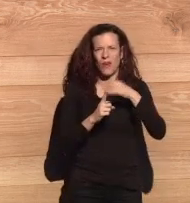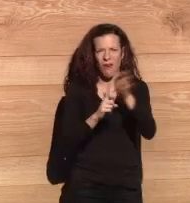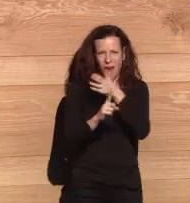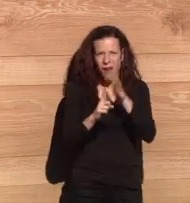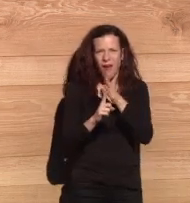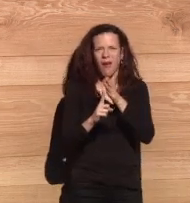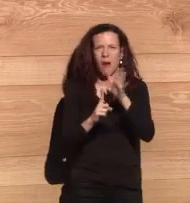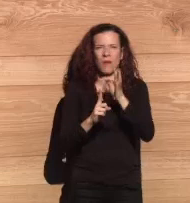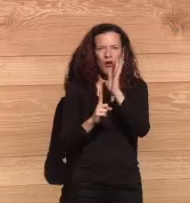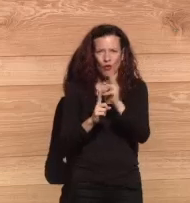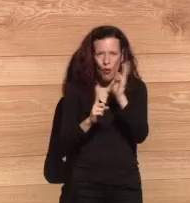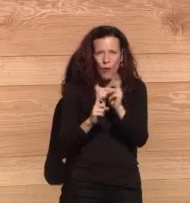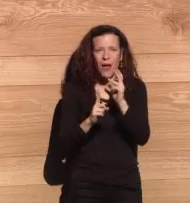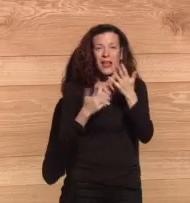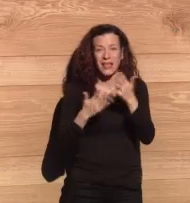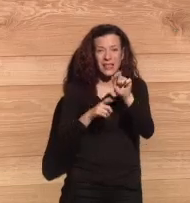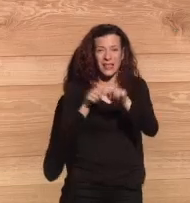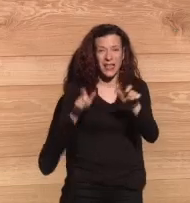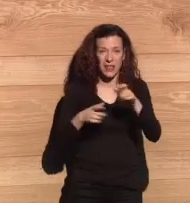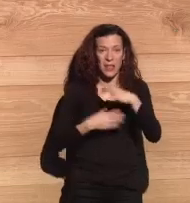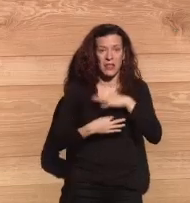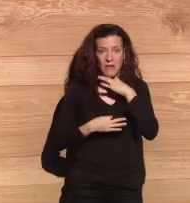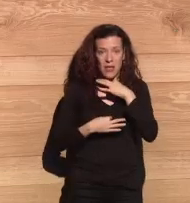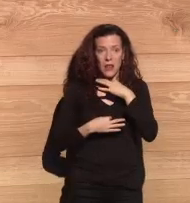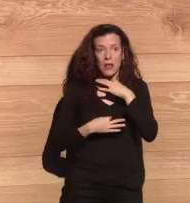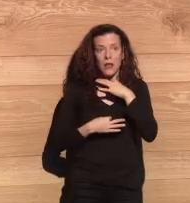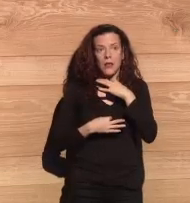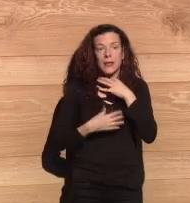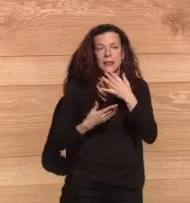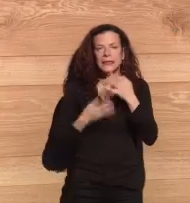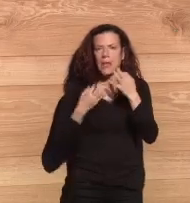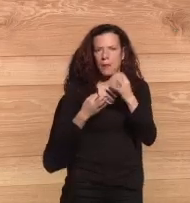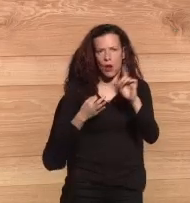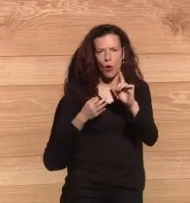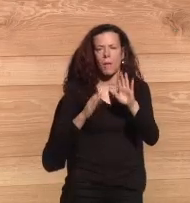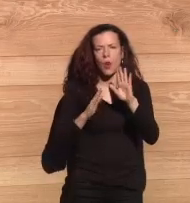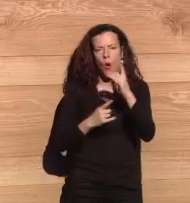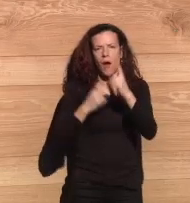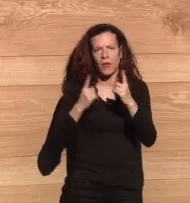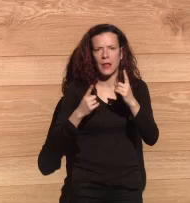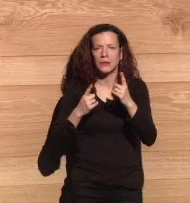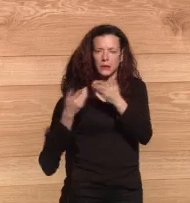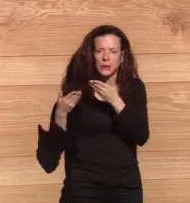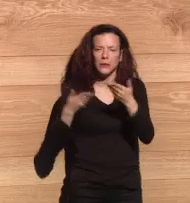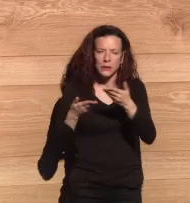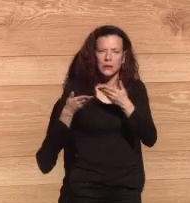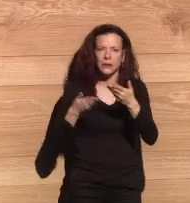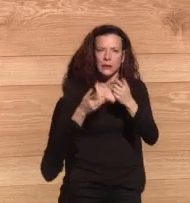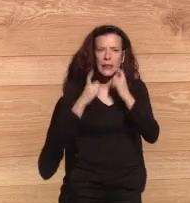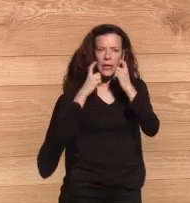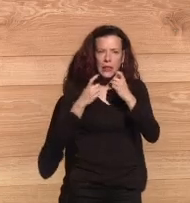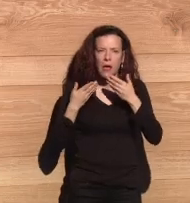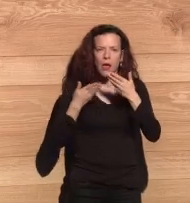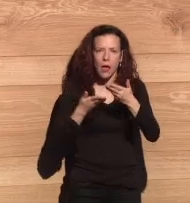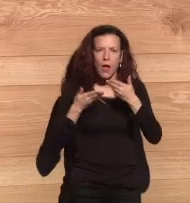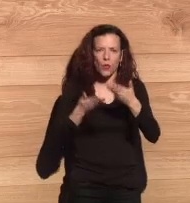roban, y luego los ciudadanos civiles, tampoco siempre, no todos, y que están como ayudando, intentando reparar pues